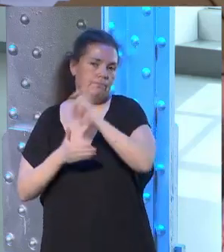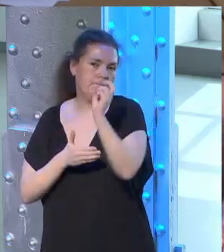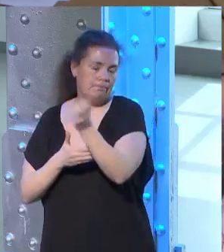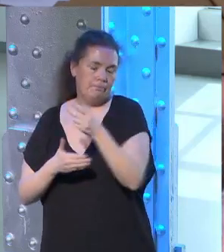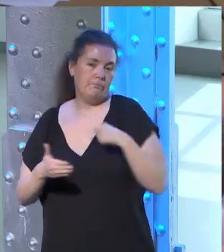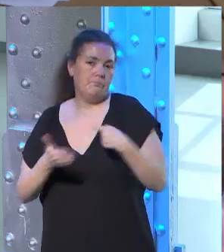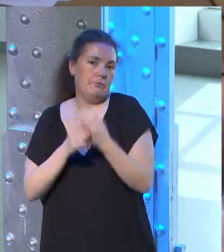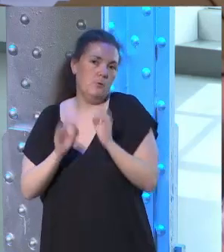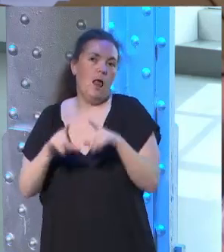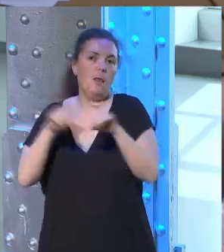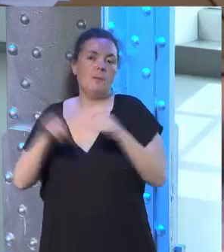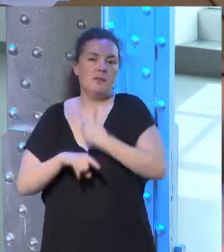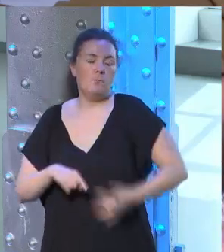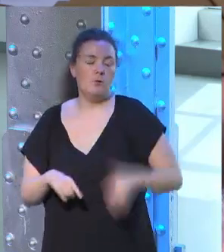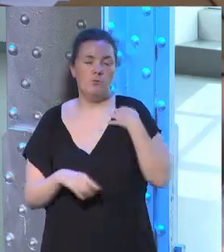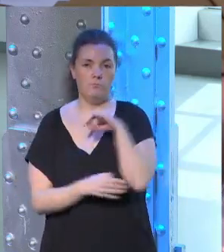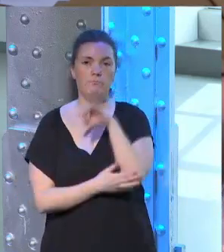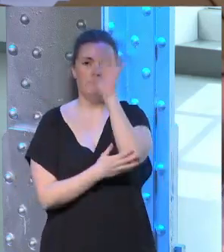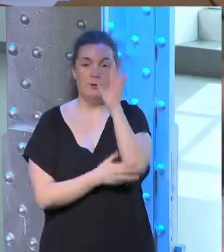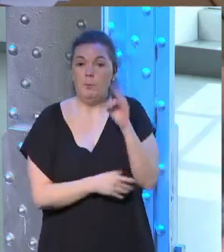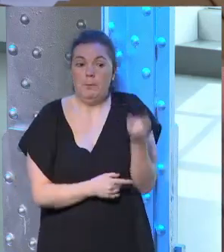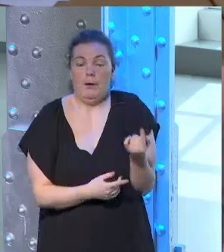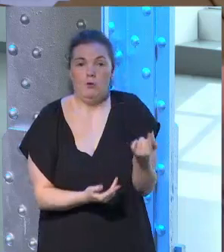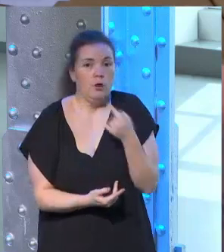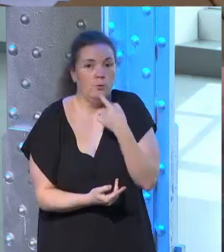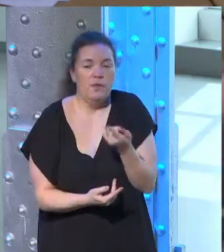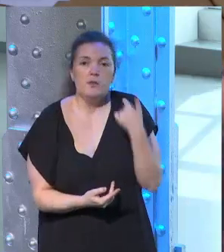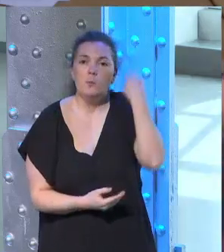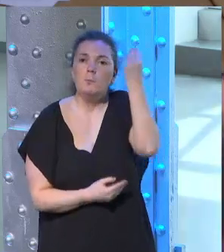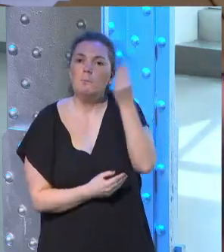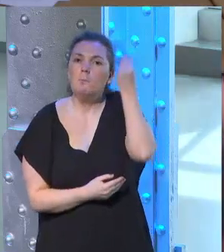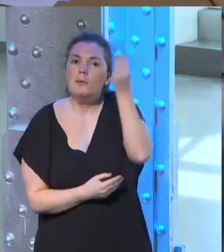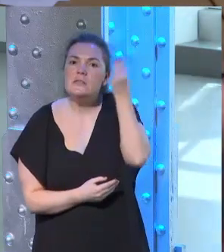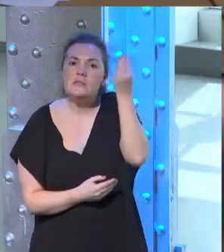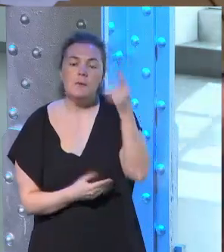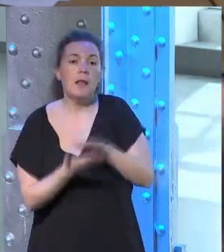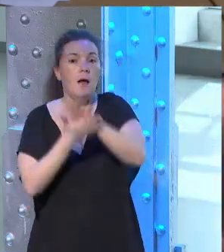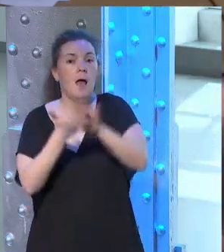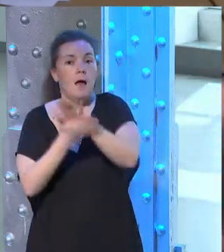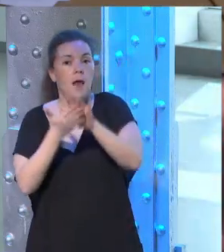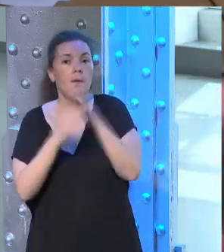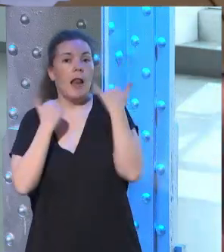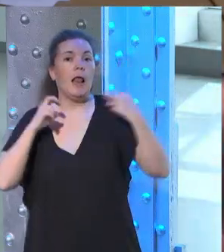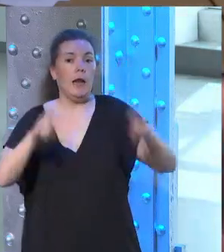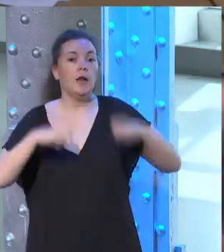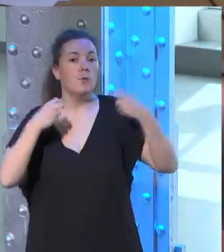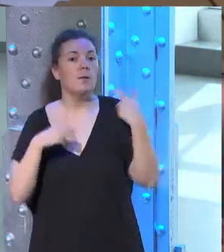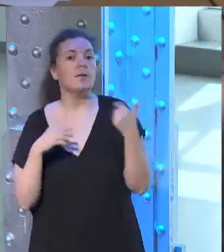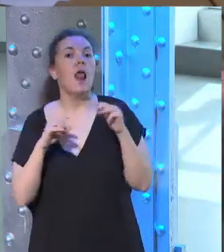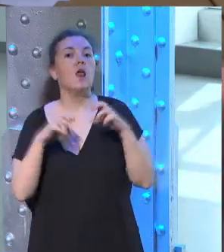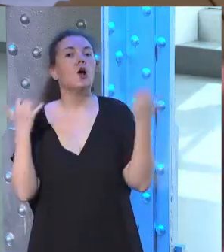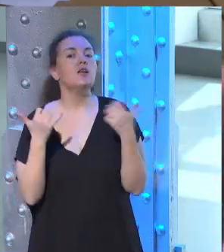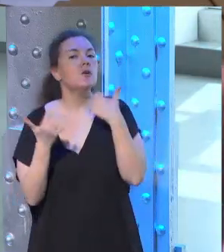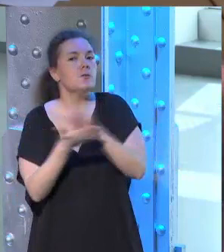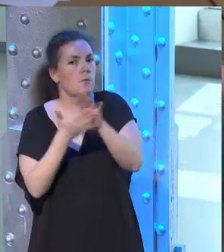Esto demuestra, bueno, yo me quedé alucinado, en primer lugar por lo que tú dices, porque yo pensaba que tanto que hablamos de energías renovables, en el Congreso se habla mucho de